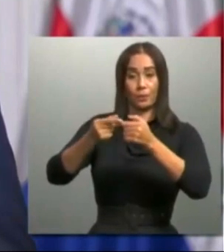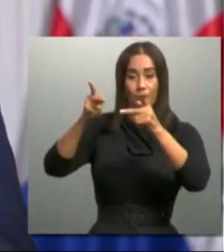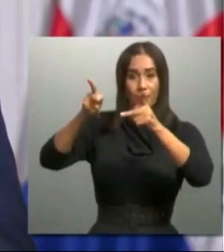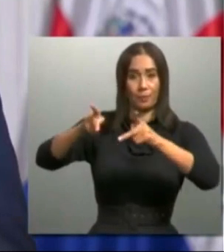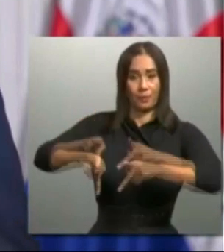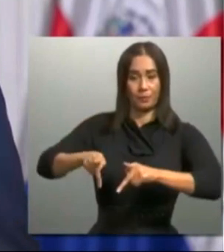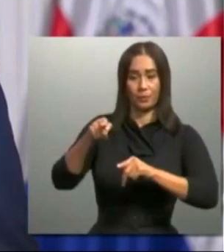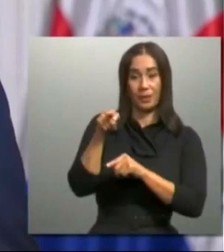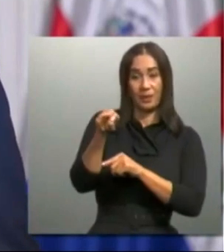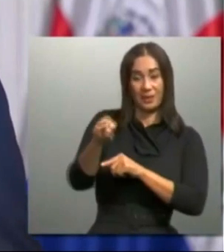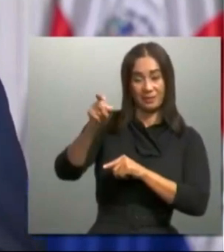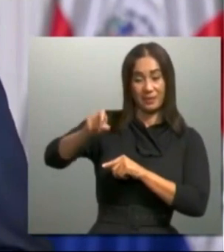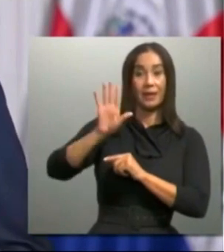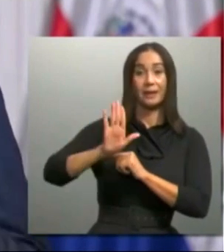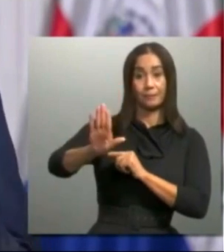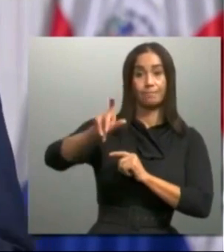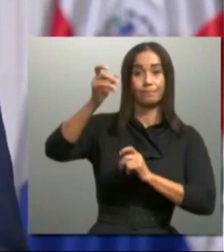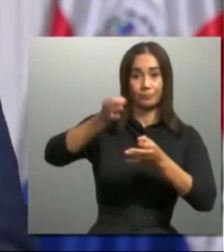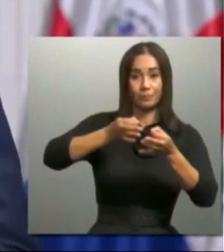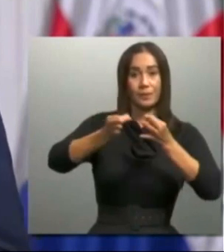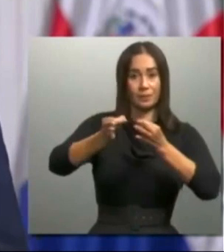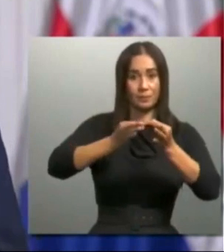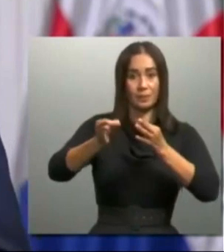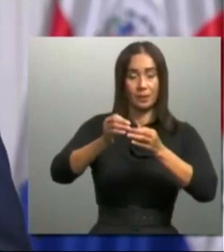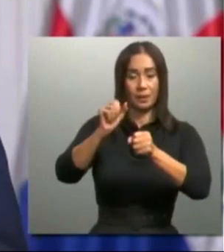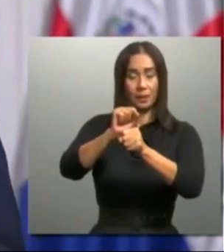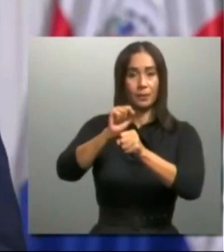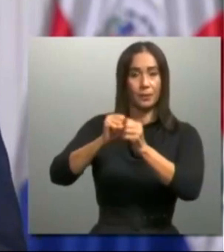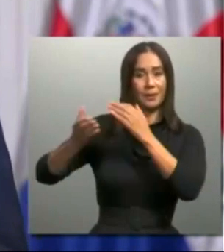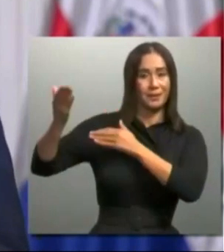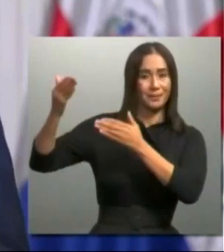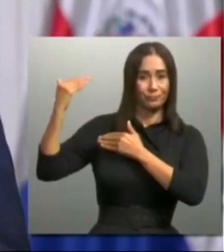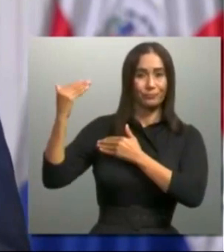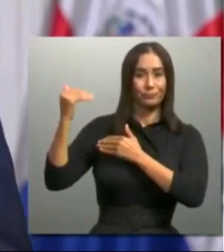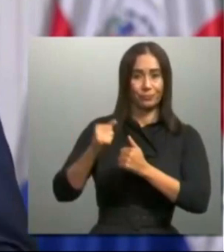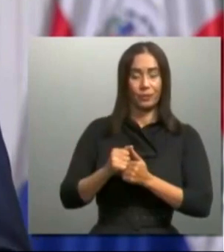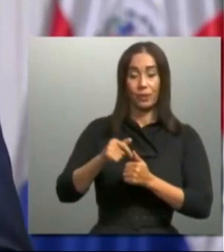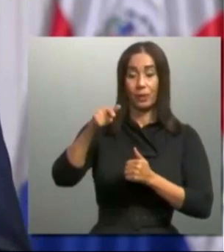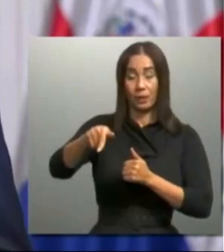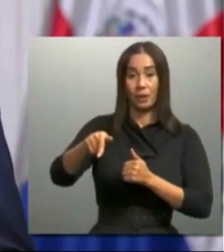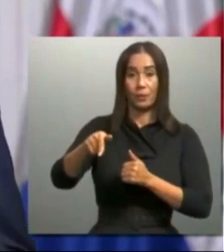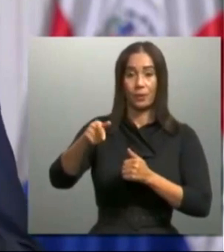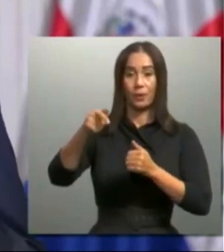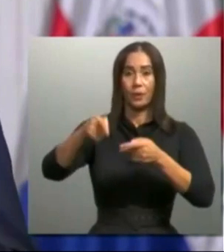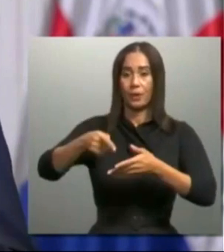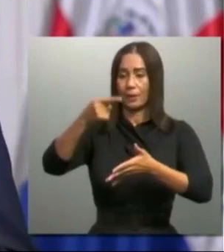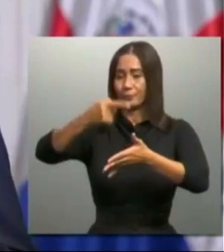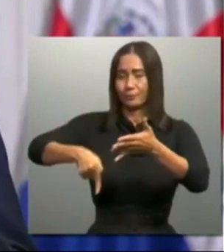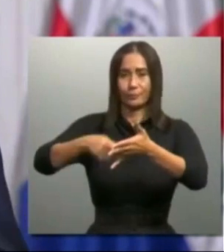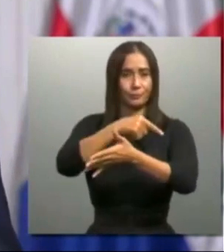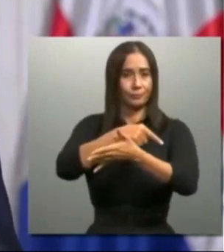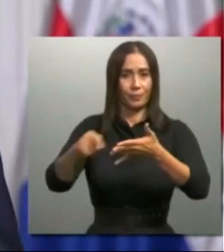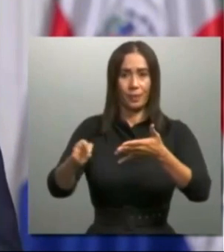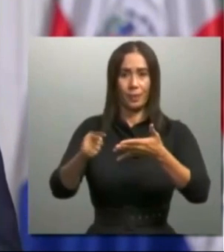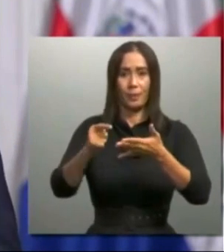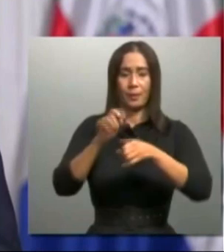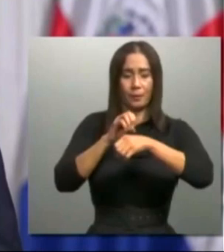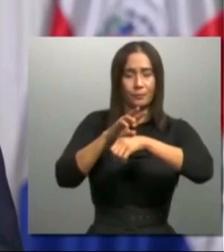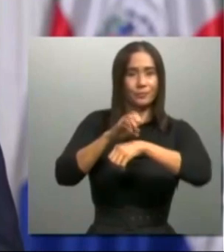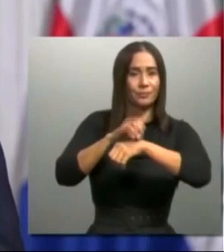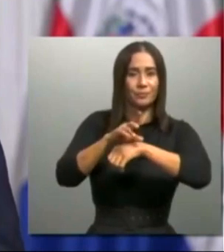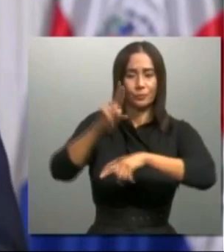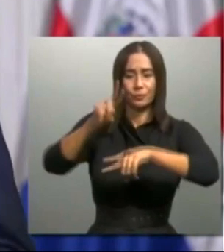ruido de Punta Catalina anunció que va a retirar del Senado el proyecto o el proyecto de contrato